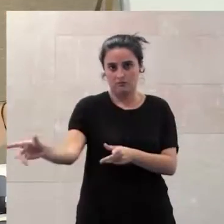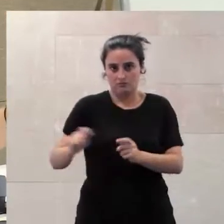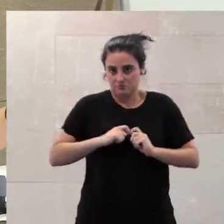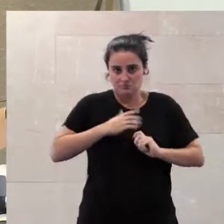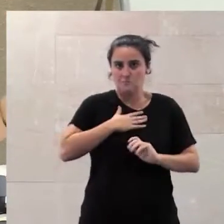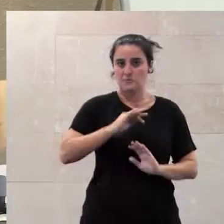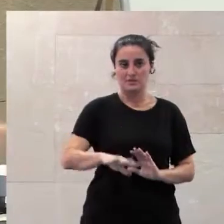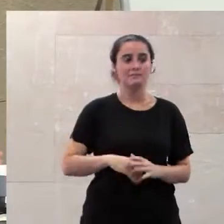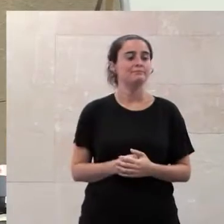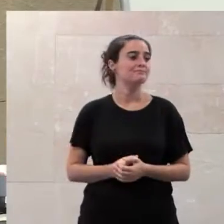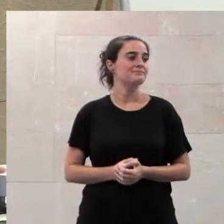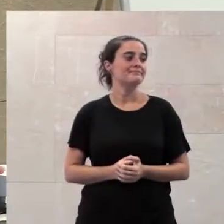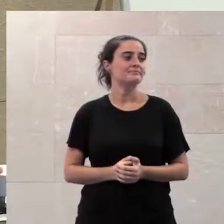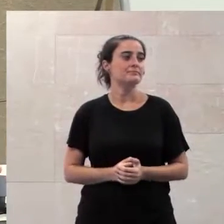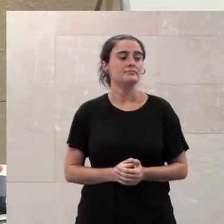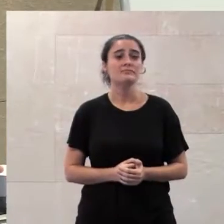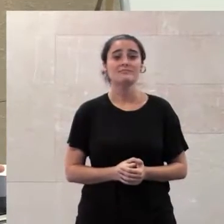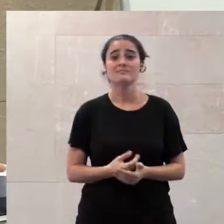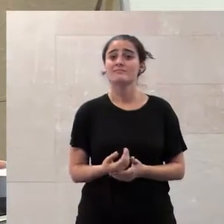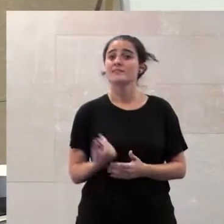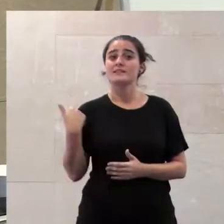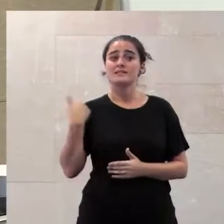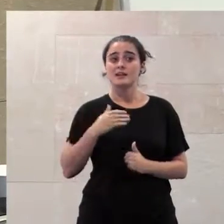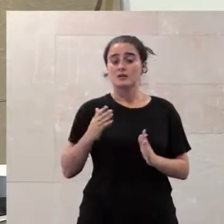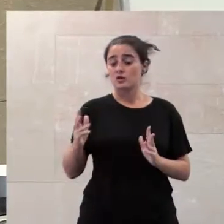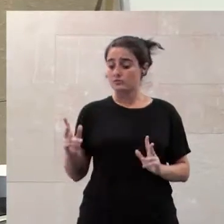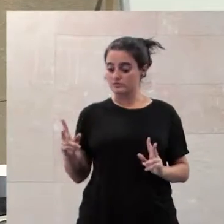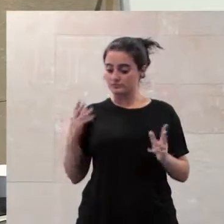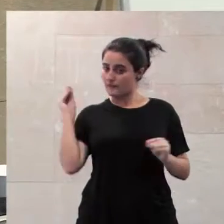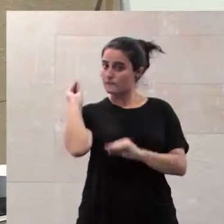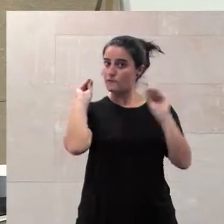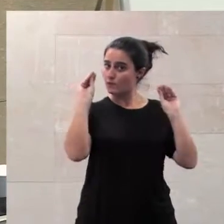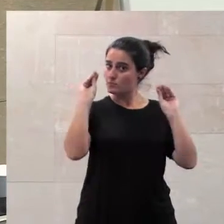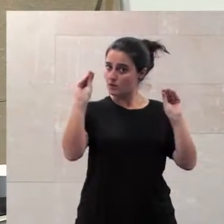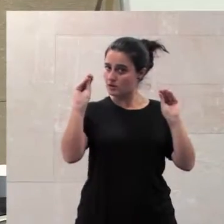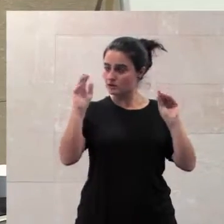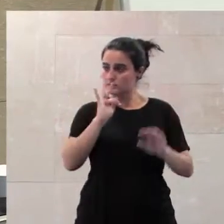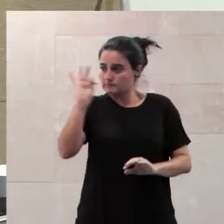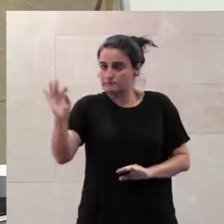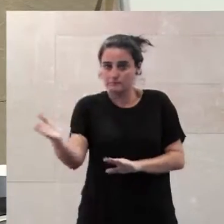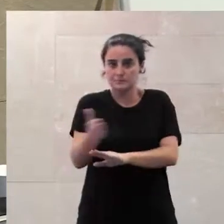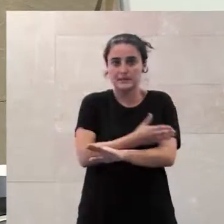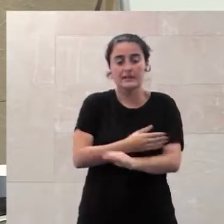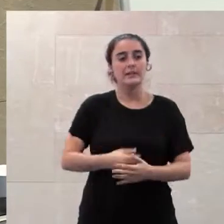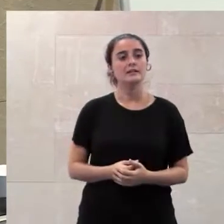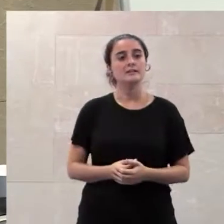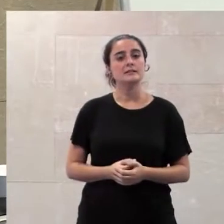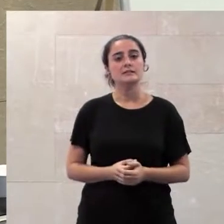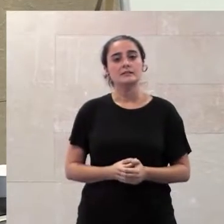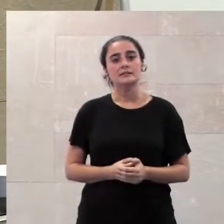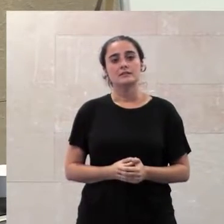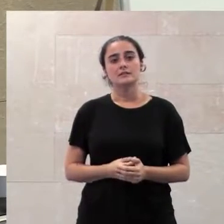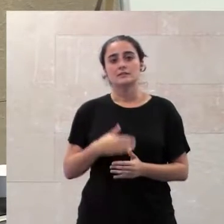la jornada de esta tarde. Bueno, como decía, antes de dar paso a las formadoras, simplemente vamos a